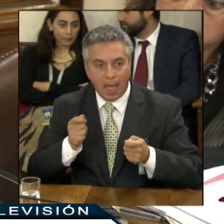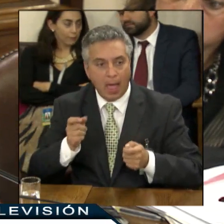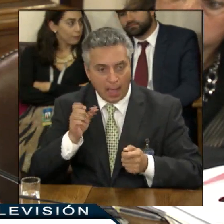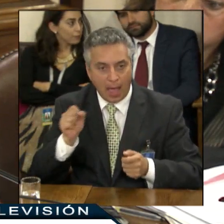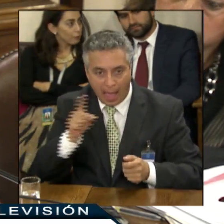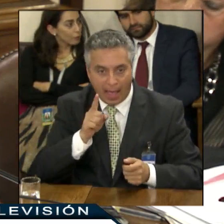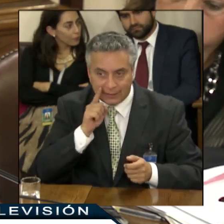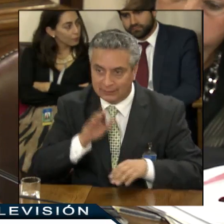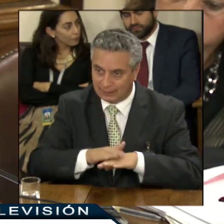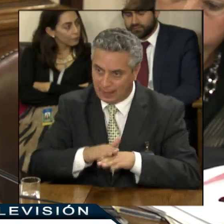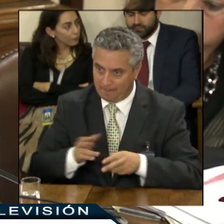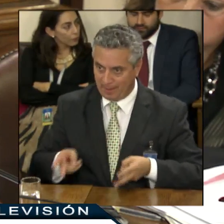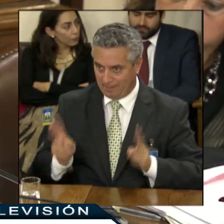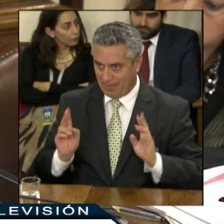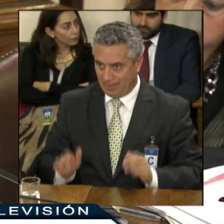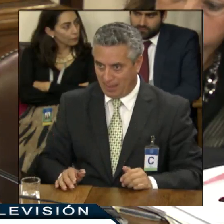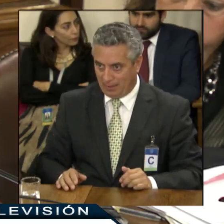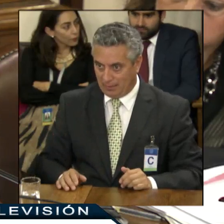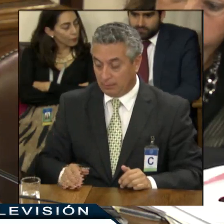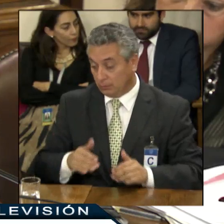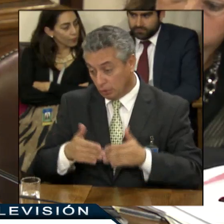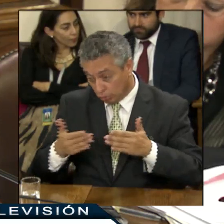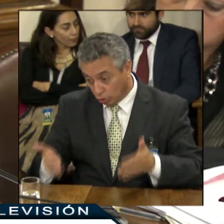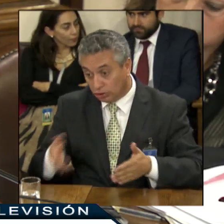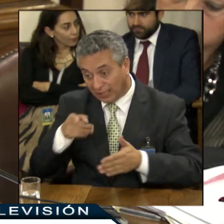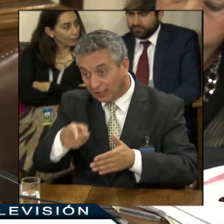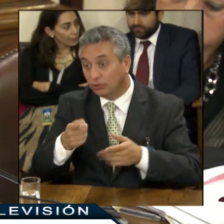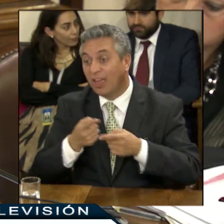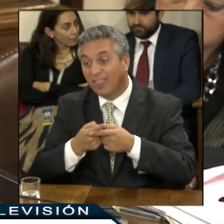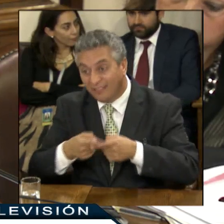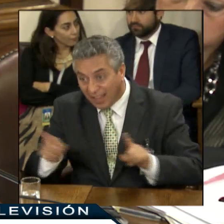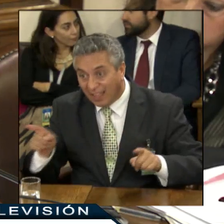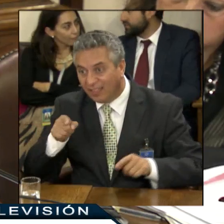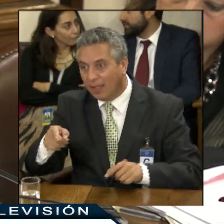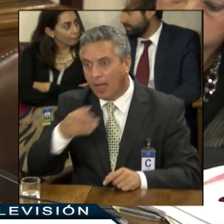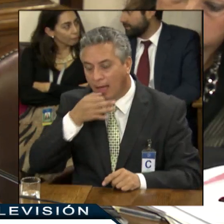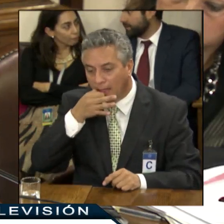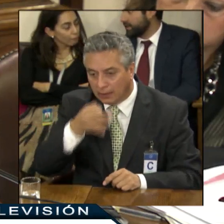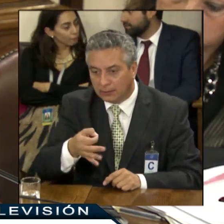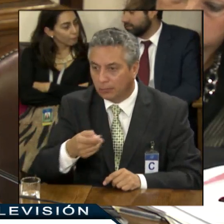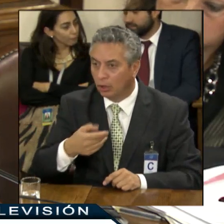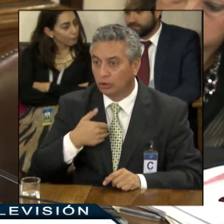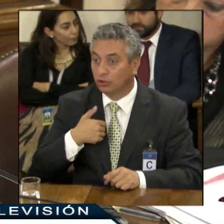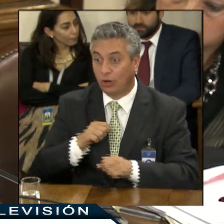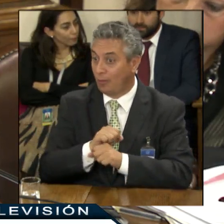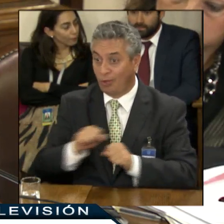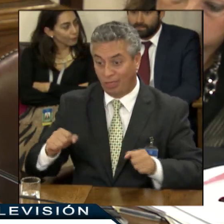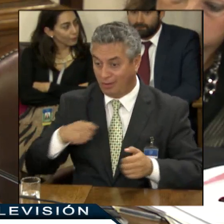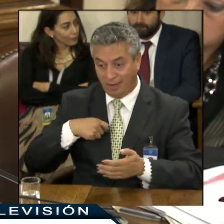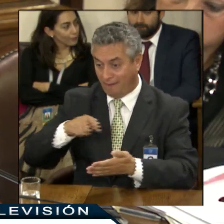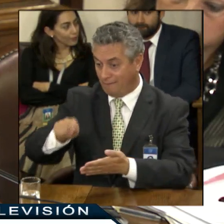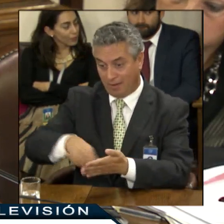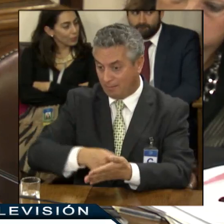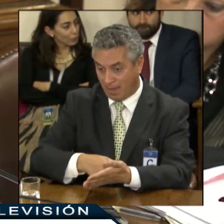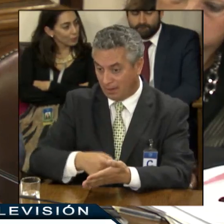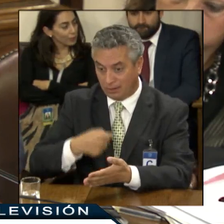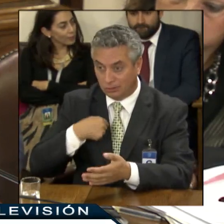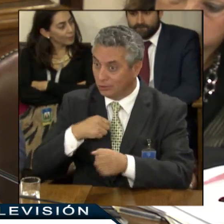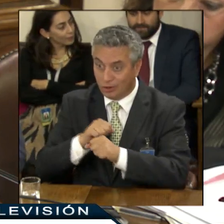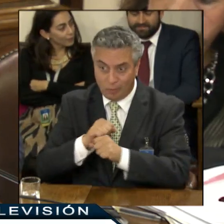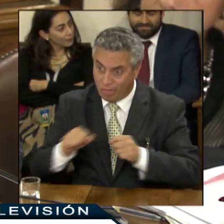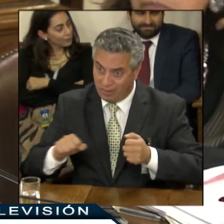permita entonces eh Y eso es distinto a decir porque yo no podría firmar yo no